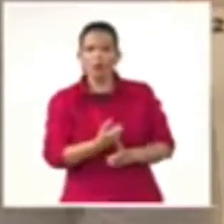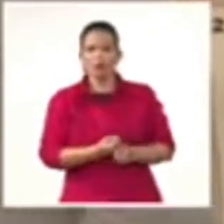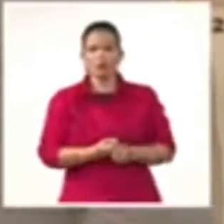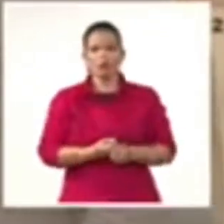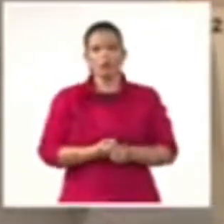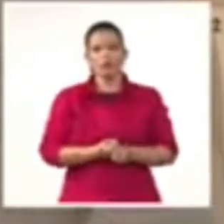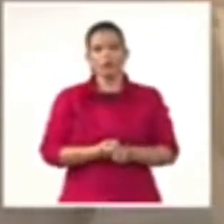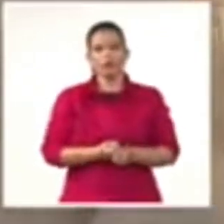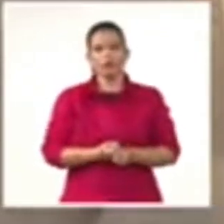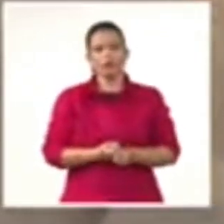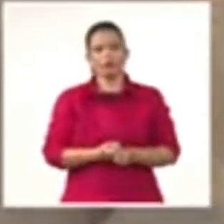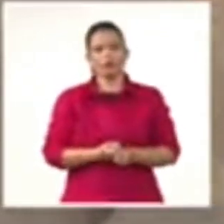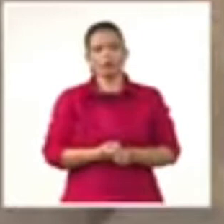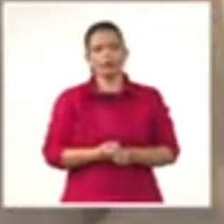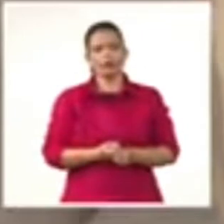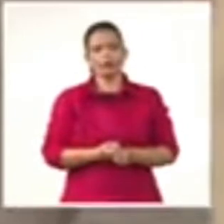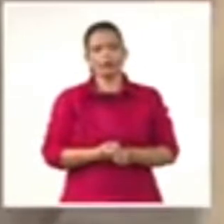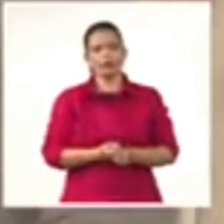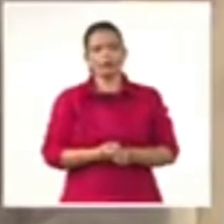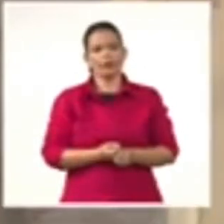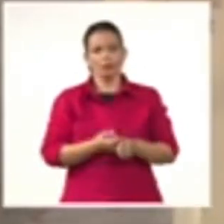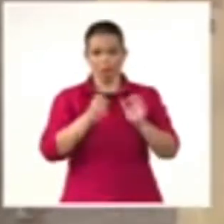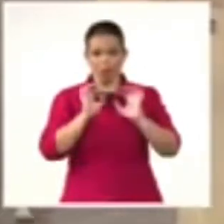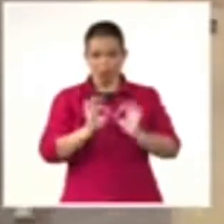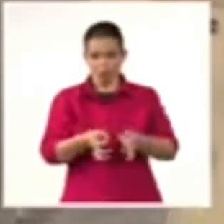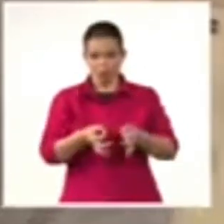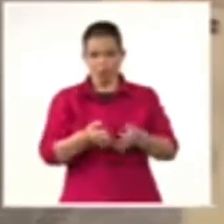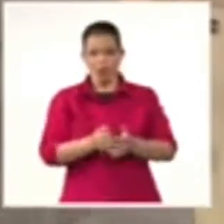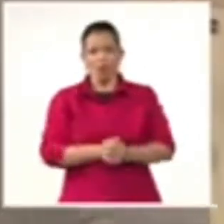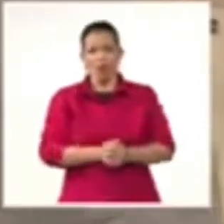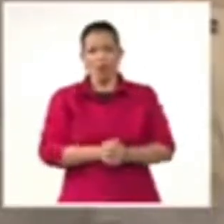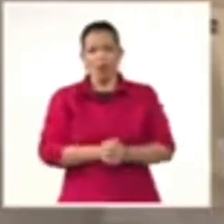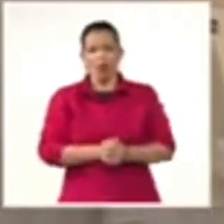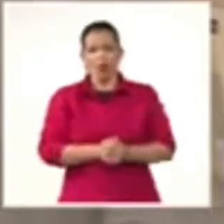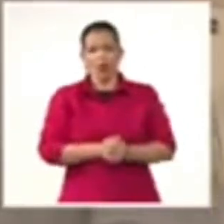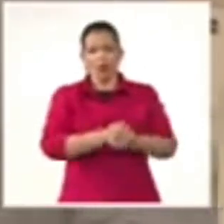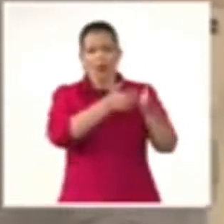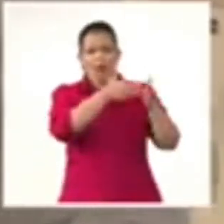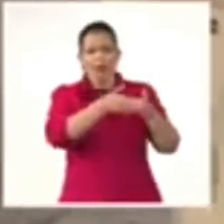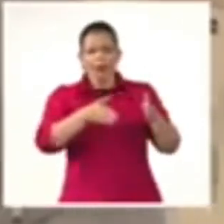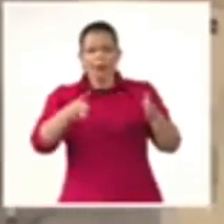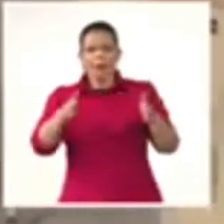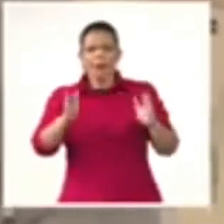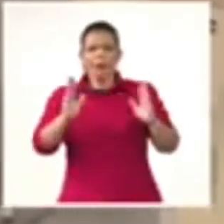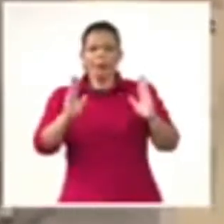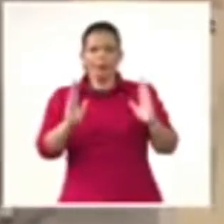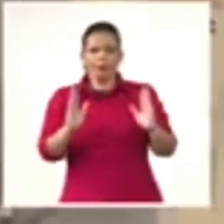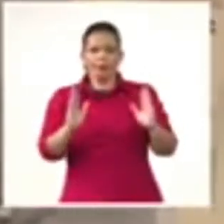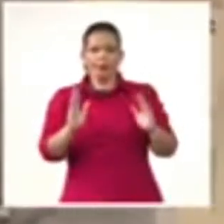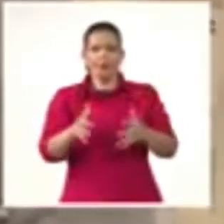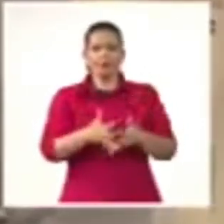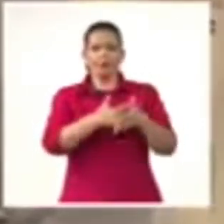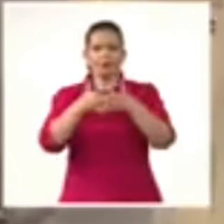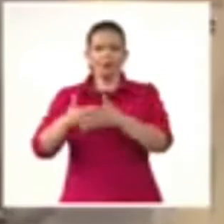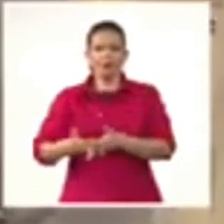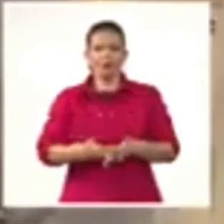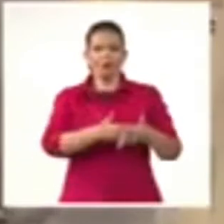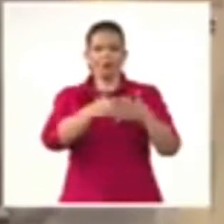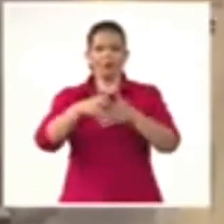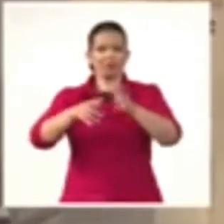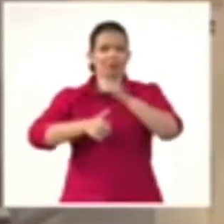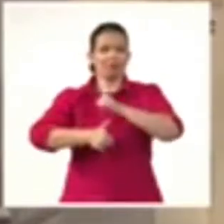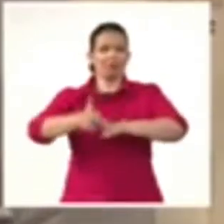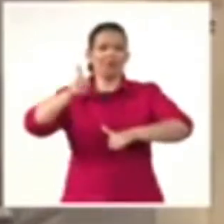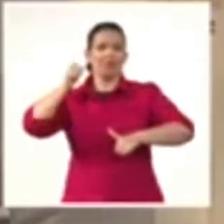revolución. En ese mismo periodo, la sociedad norteamericana retrocedió casi un siglo en cuanto a derechos